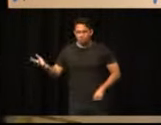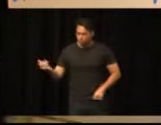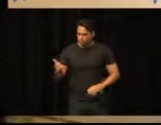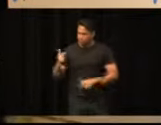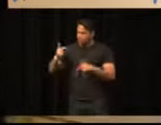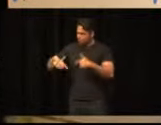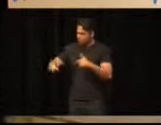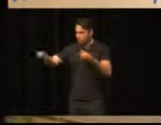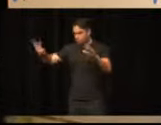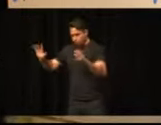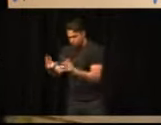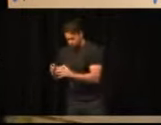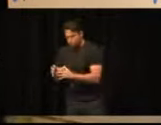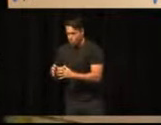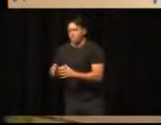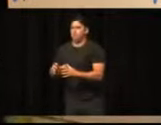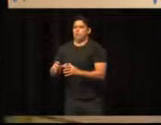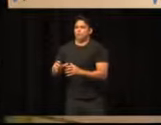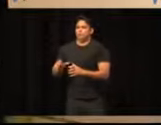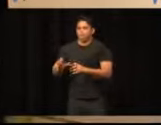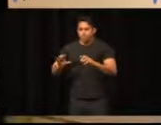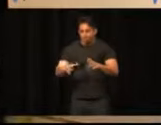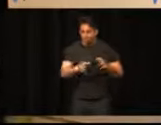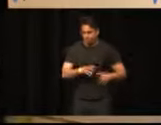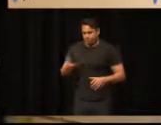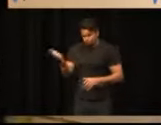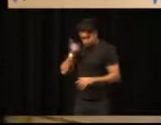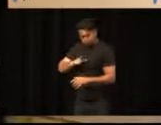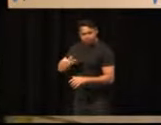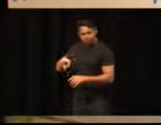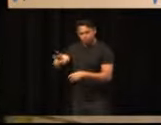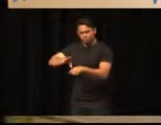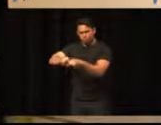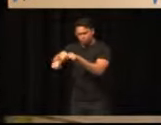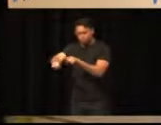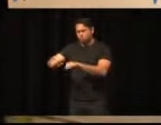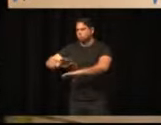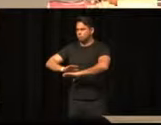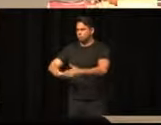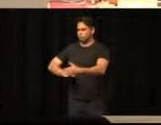ese formato puedan tener una formación continua,